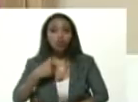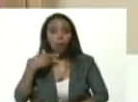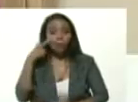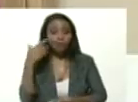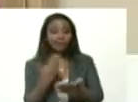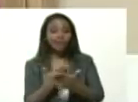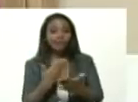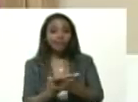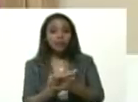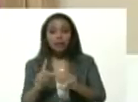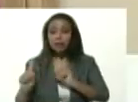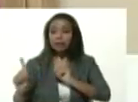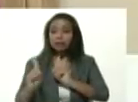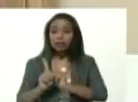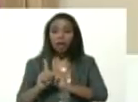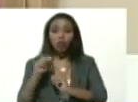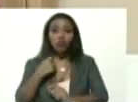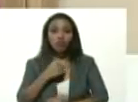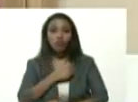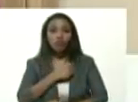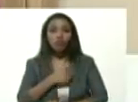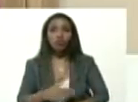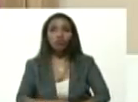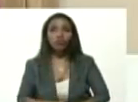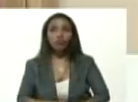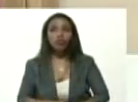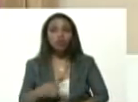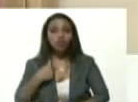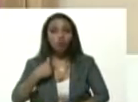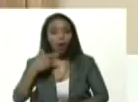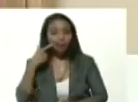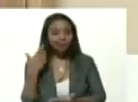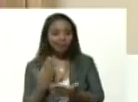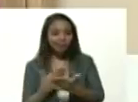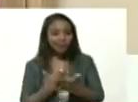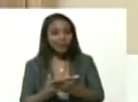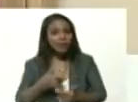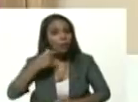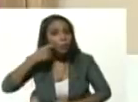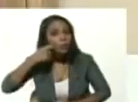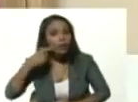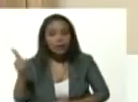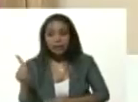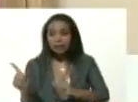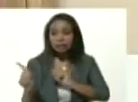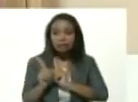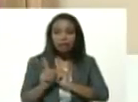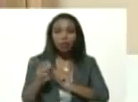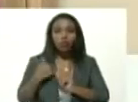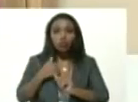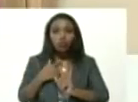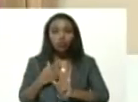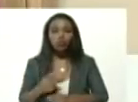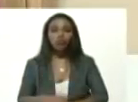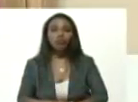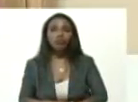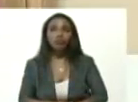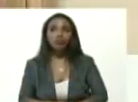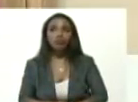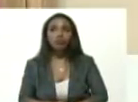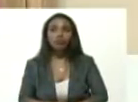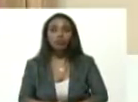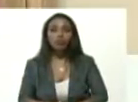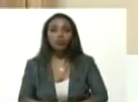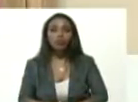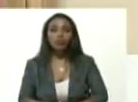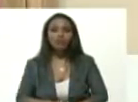caso cercano a nosotros. Me consta el caso, un caso cercano a nosotros, donde